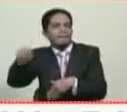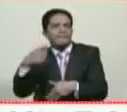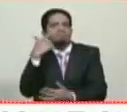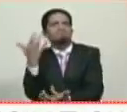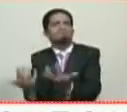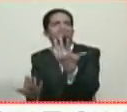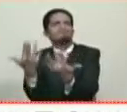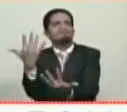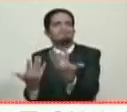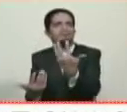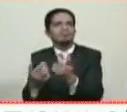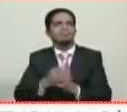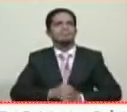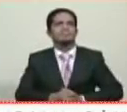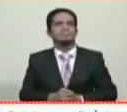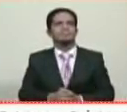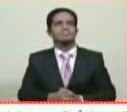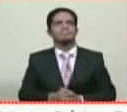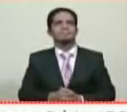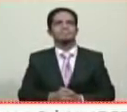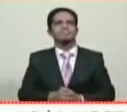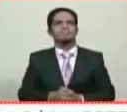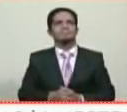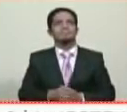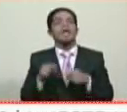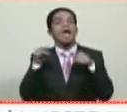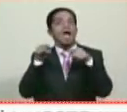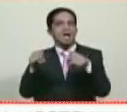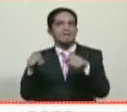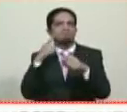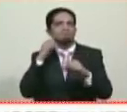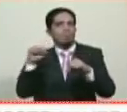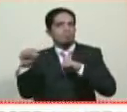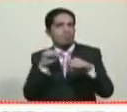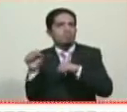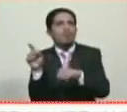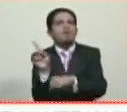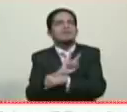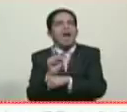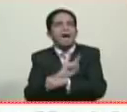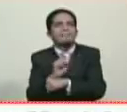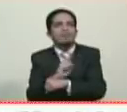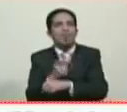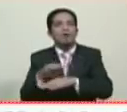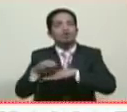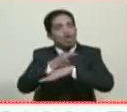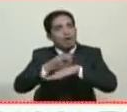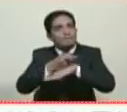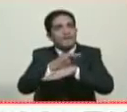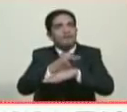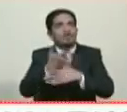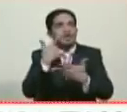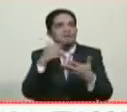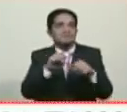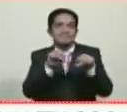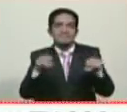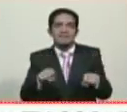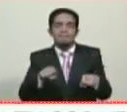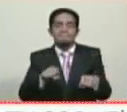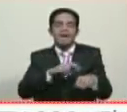fueron afectados también. Ahí actuó rápidamente el Estado mediante el Sistema Nacional de